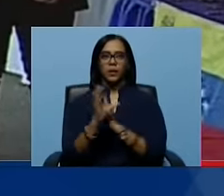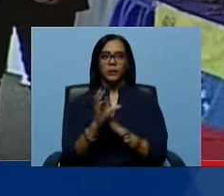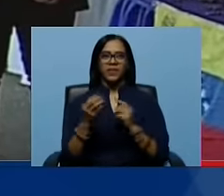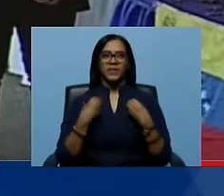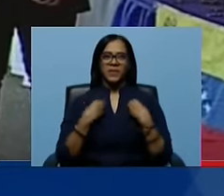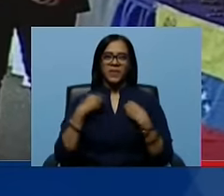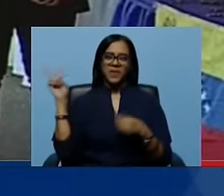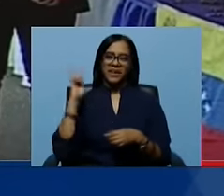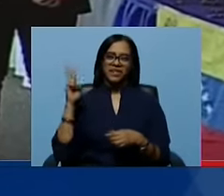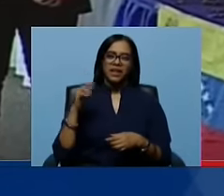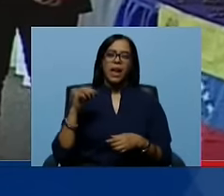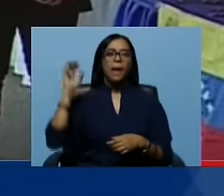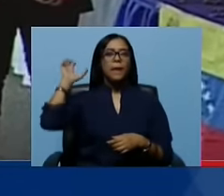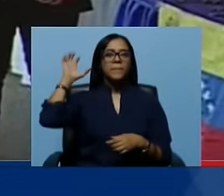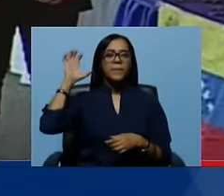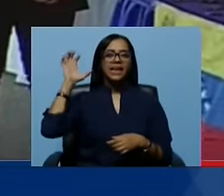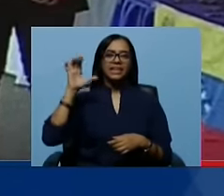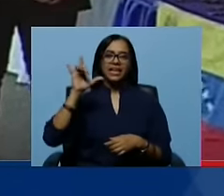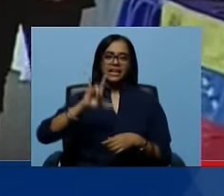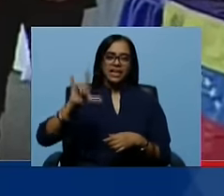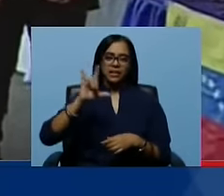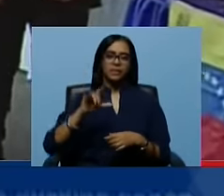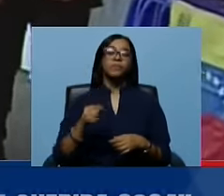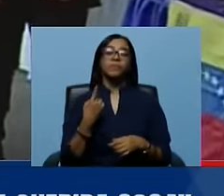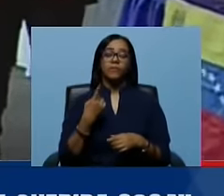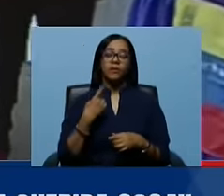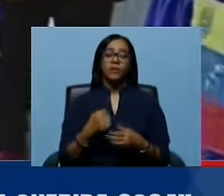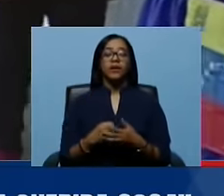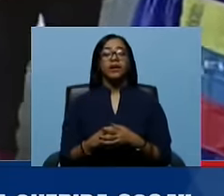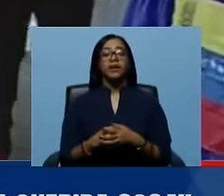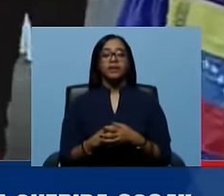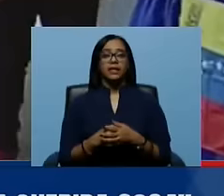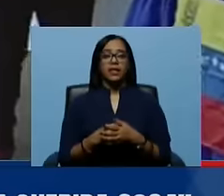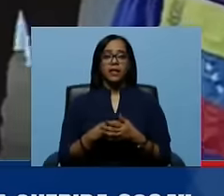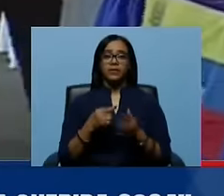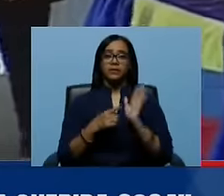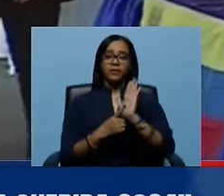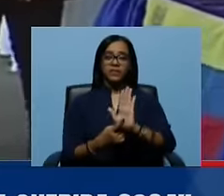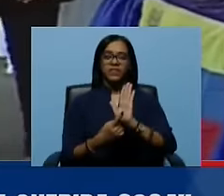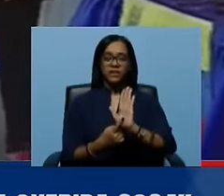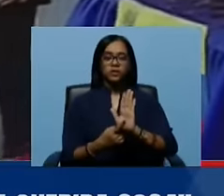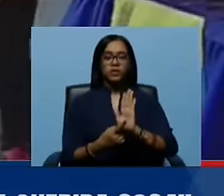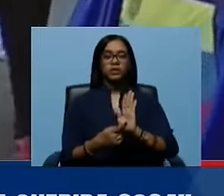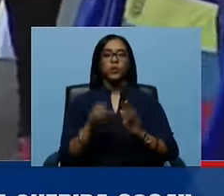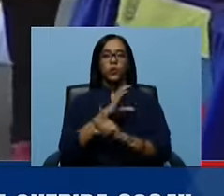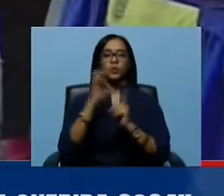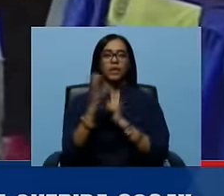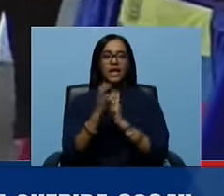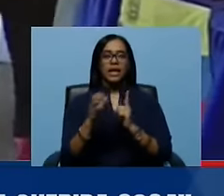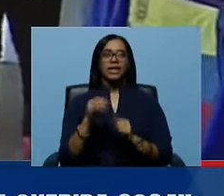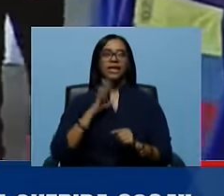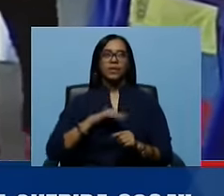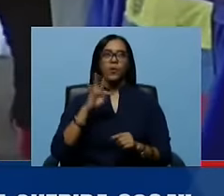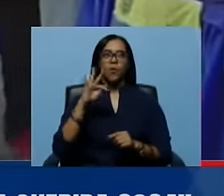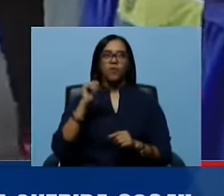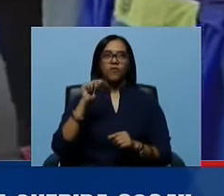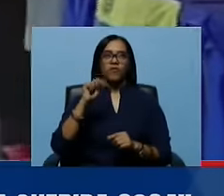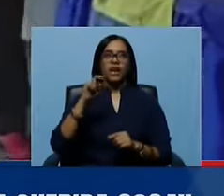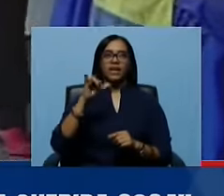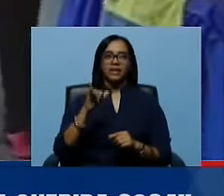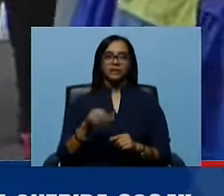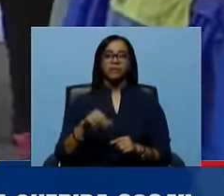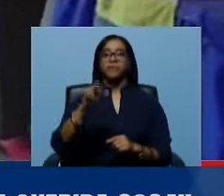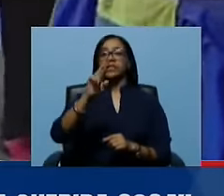Viva Venezuela, mi patria querida, que bueno, es unas manifestaciones culturales hermosísimas que estamos presenciando aquí. Estamos con Fanny, estamos con